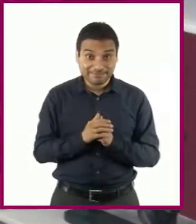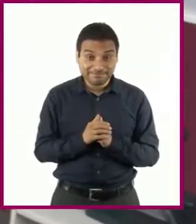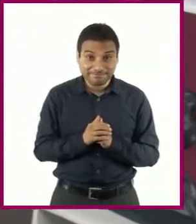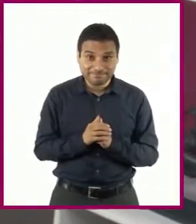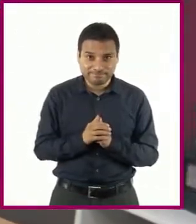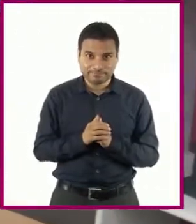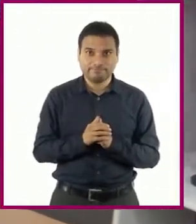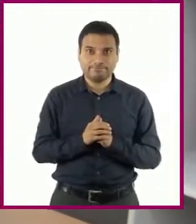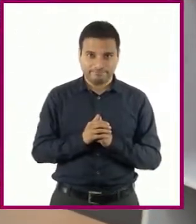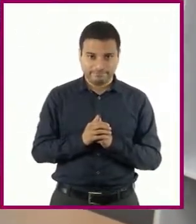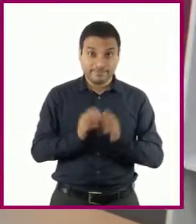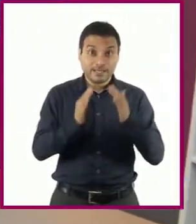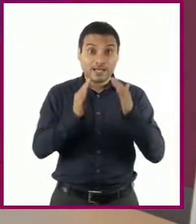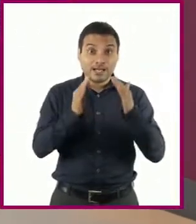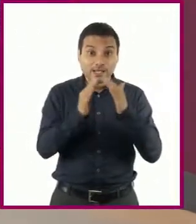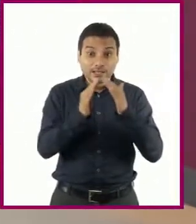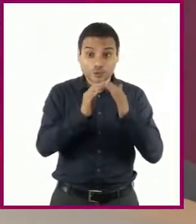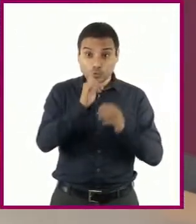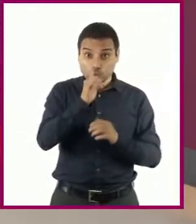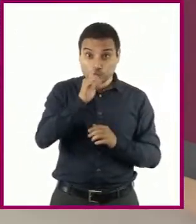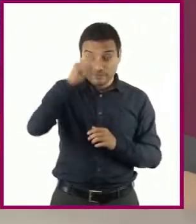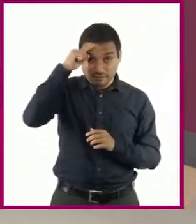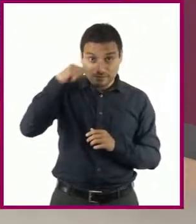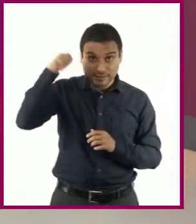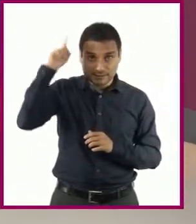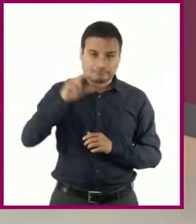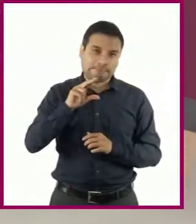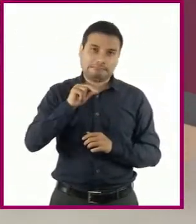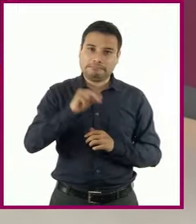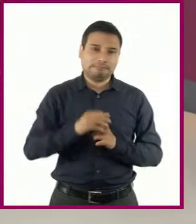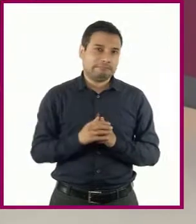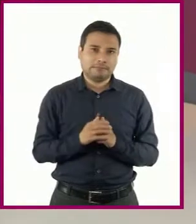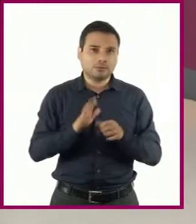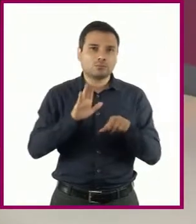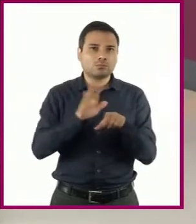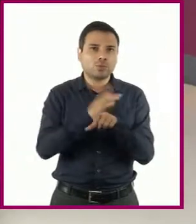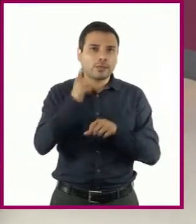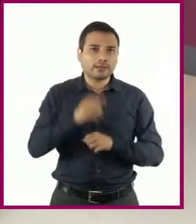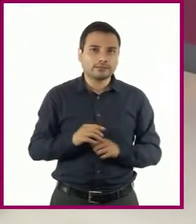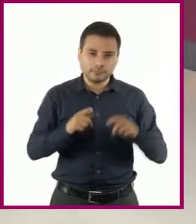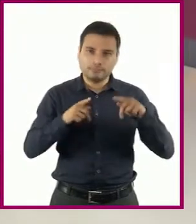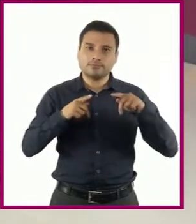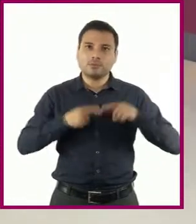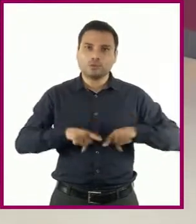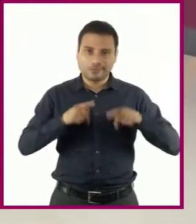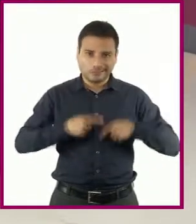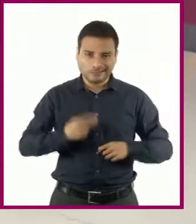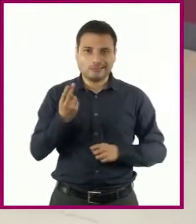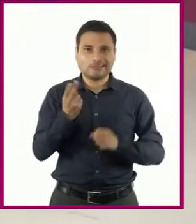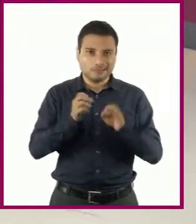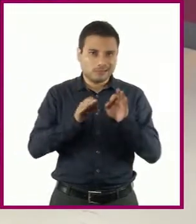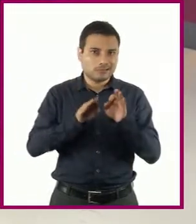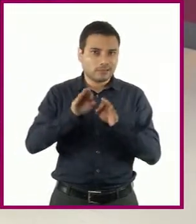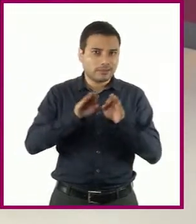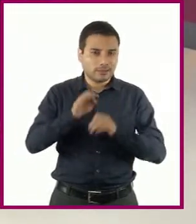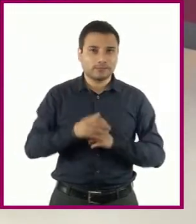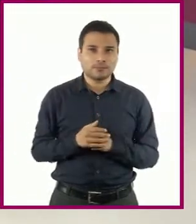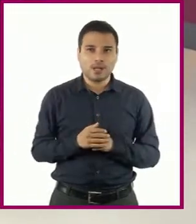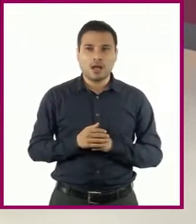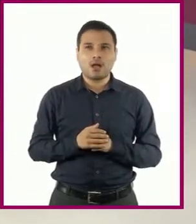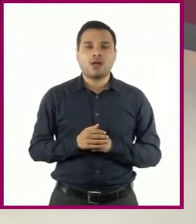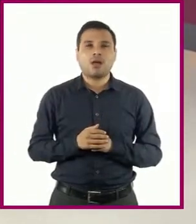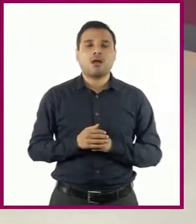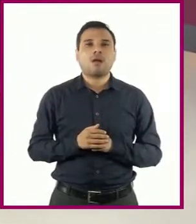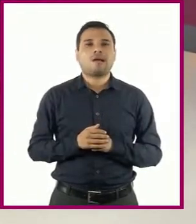el servicio eléctrico hasta nuestros hogares no es una actividad sencilla, pues se requiere del trabajo conjunto de muchas personas. No había